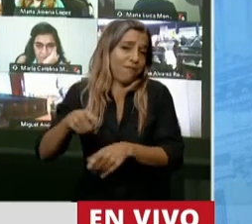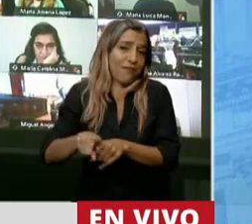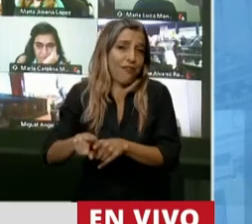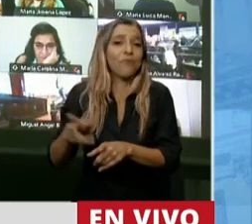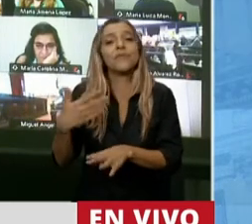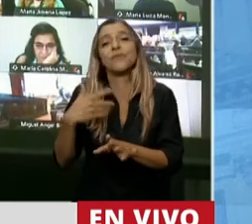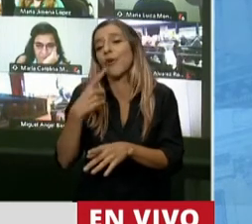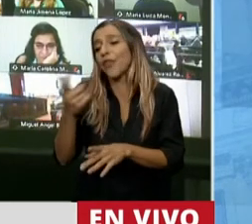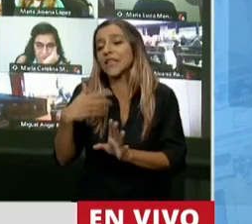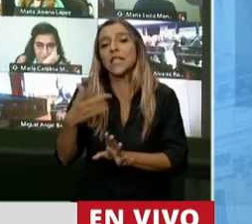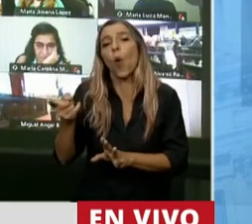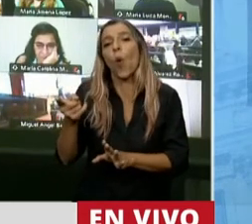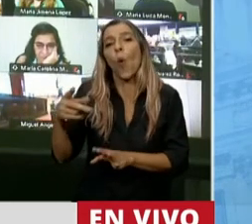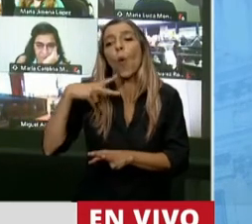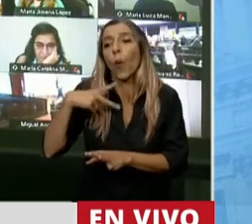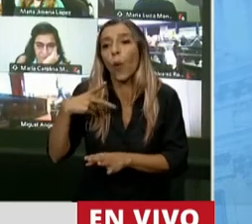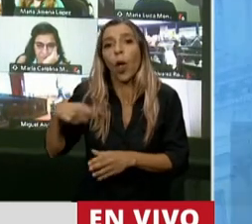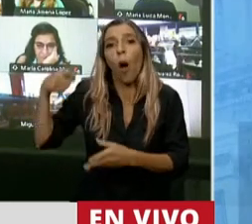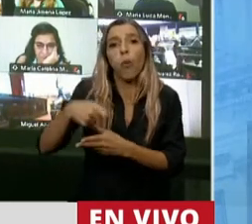la pobreza está feminizada.